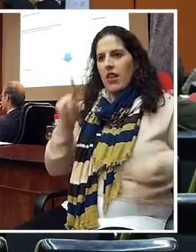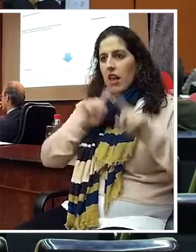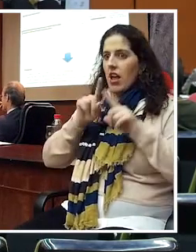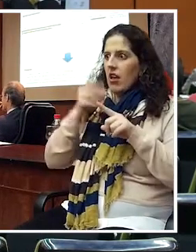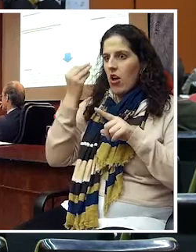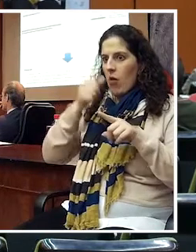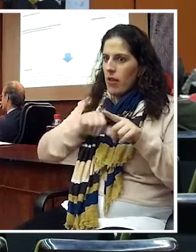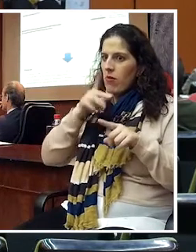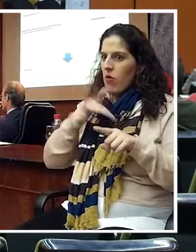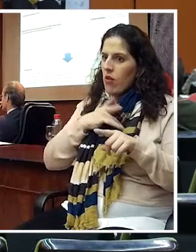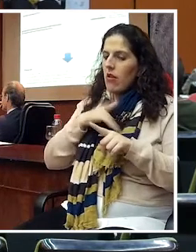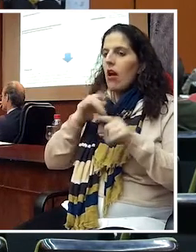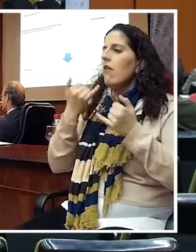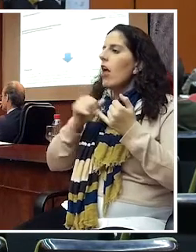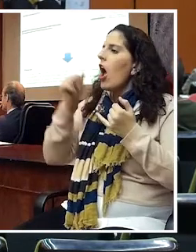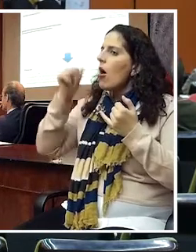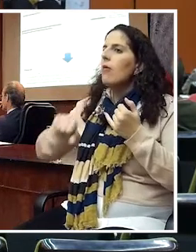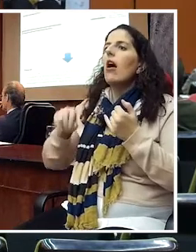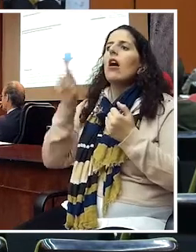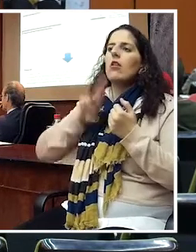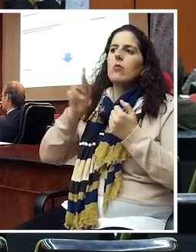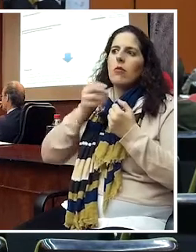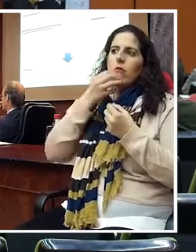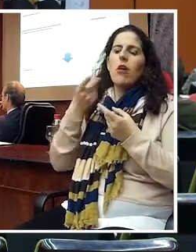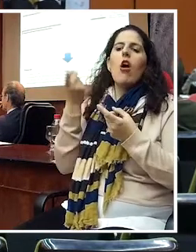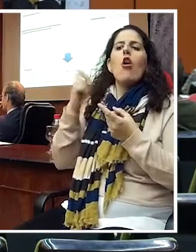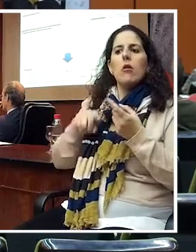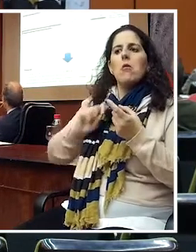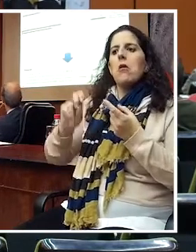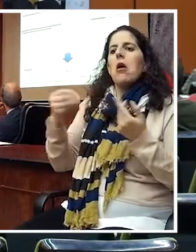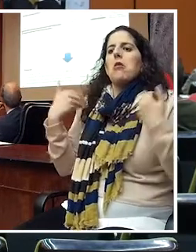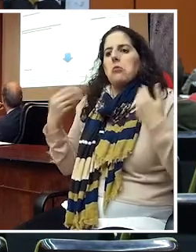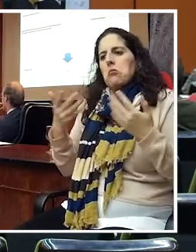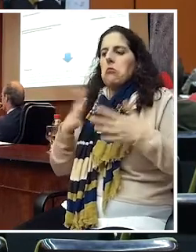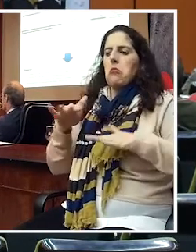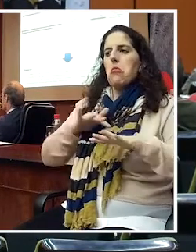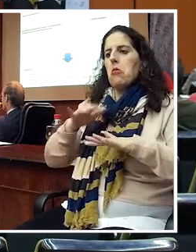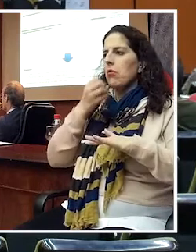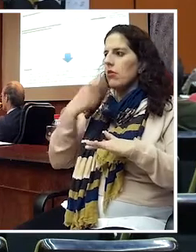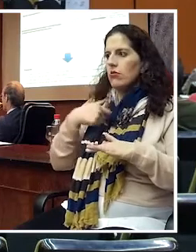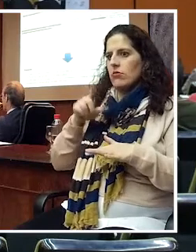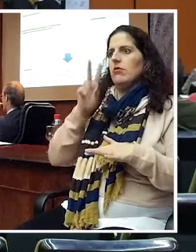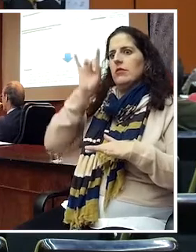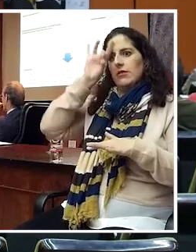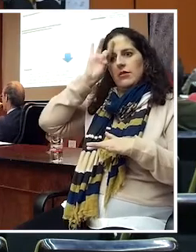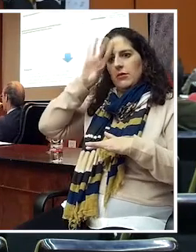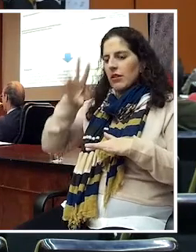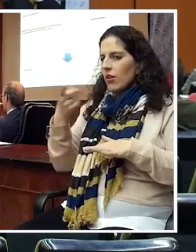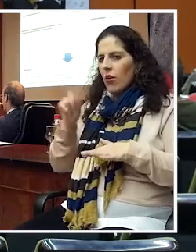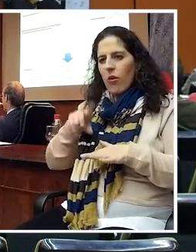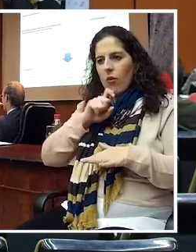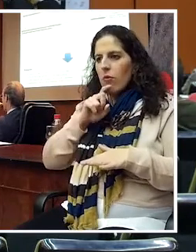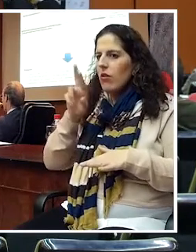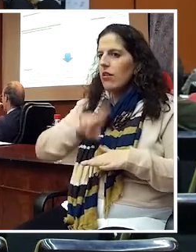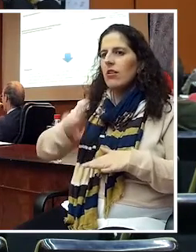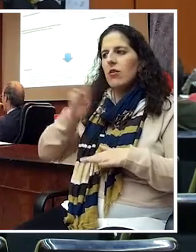miedo, y yo creo que se ha alegrado mucho porque ha vuelto a realizar actividad física que yo me quedo absolutamente asombrado, porque él me manda